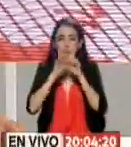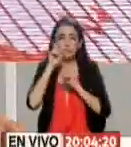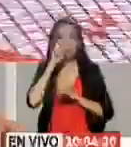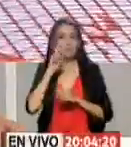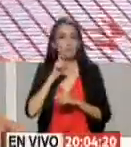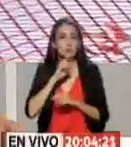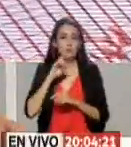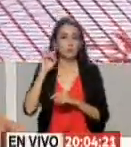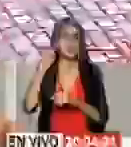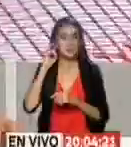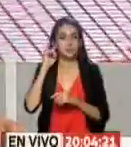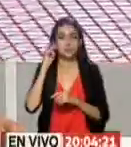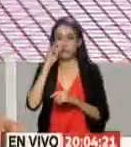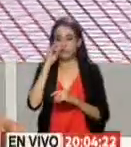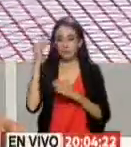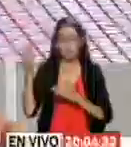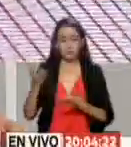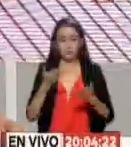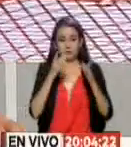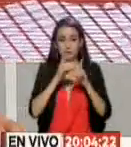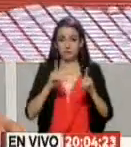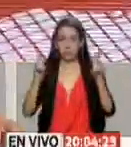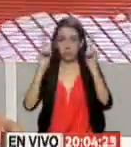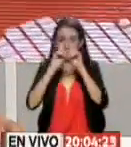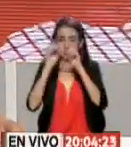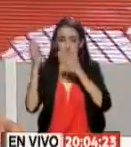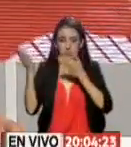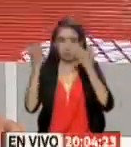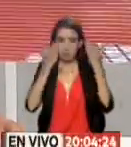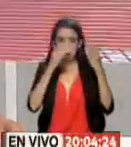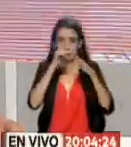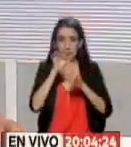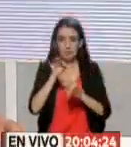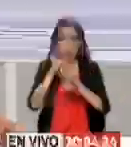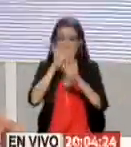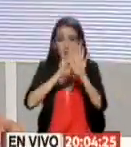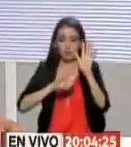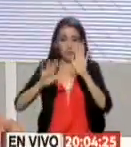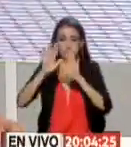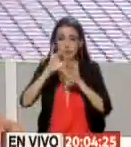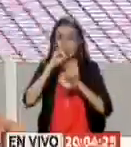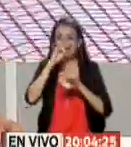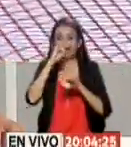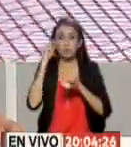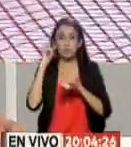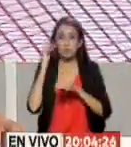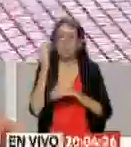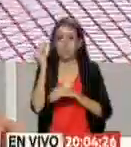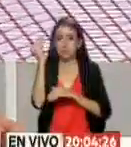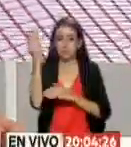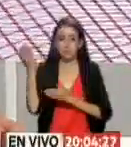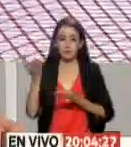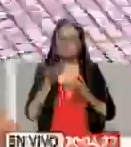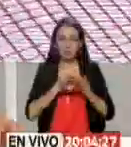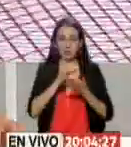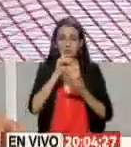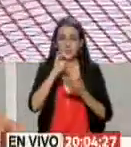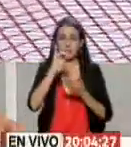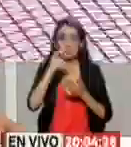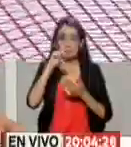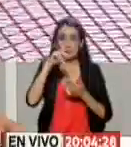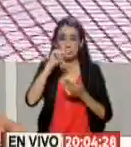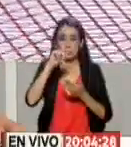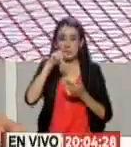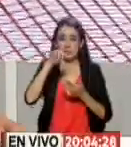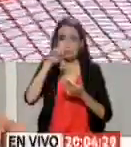año 2018, según datos de la Dirección Nacional de la Policía Especializada para Niños, Niñas y Adolescentes, DINAPEN. Al momento,